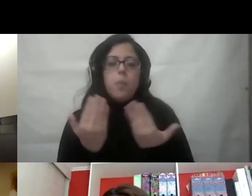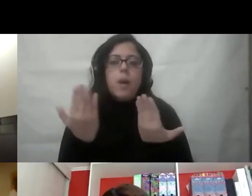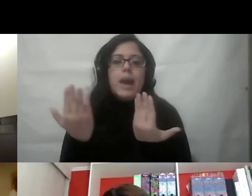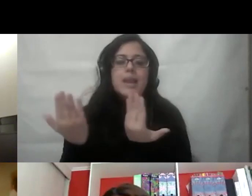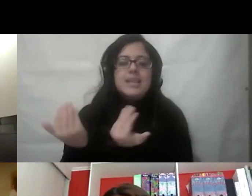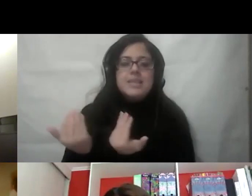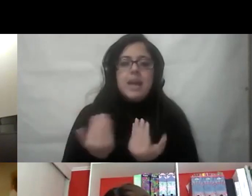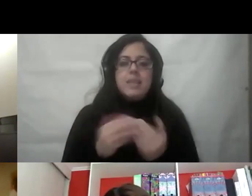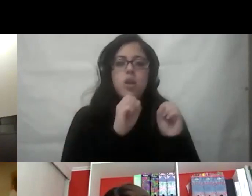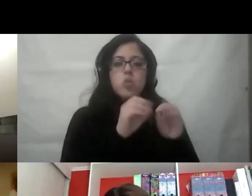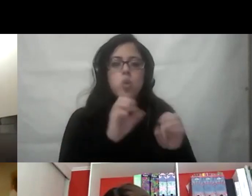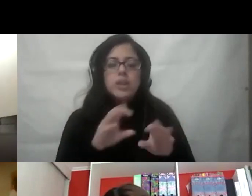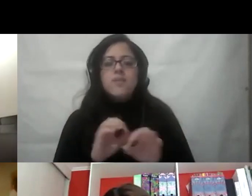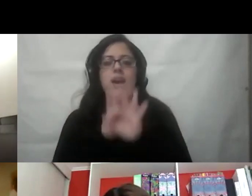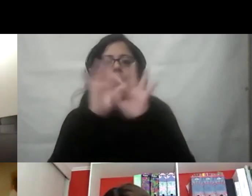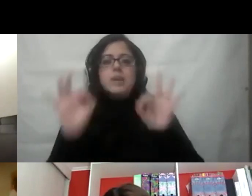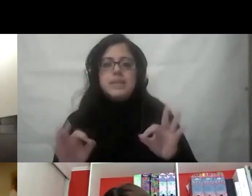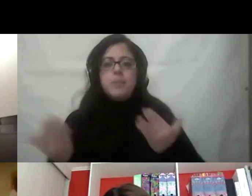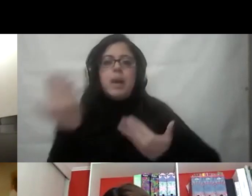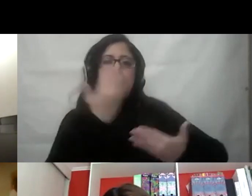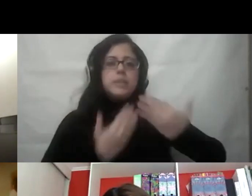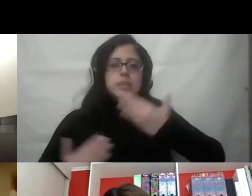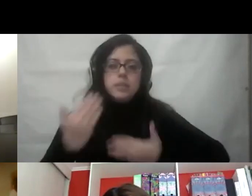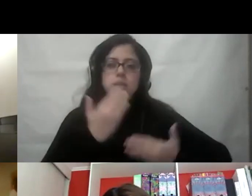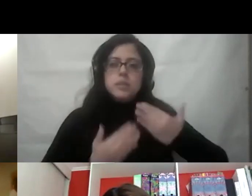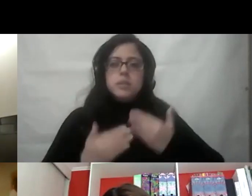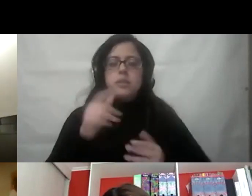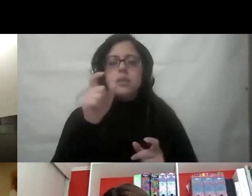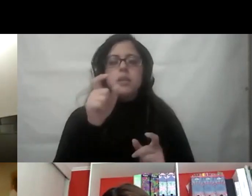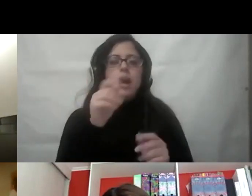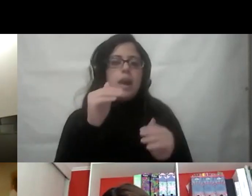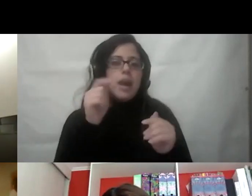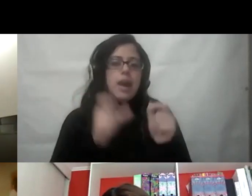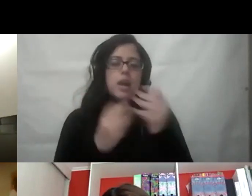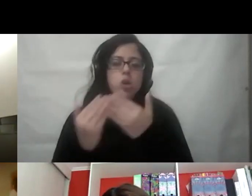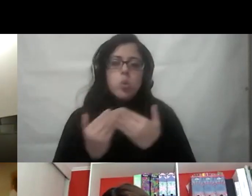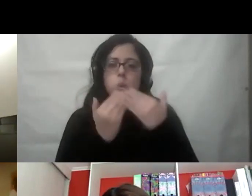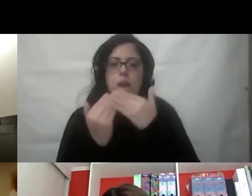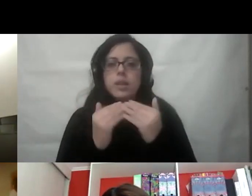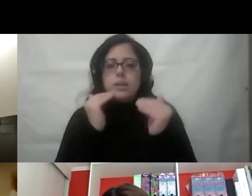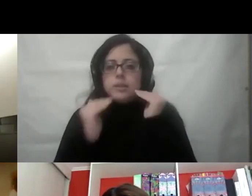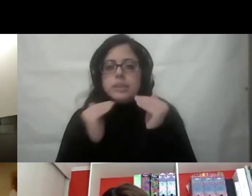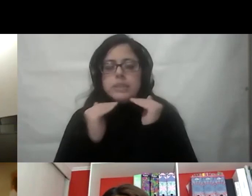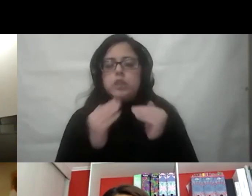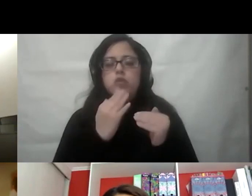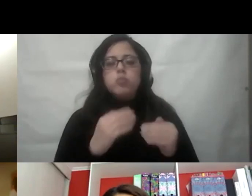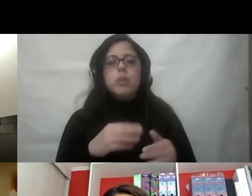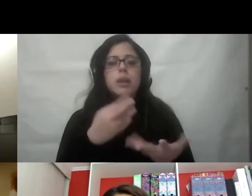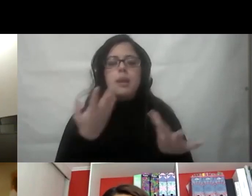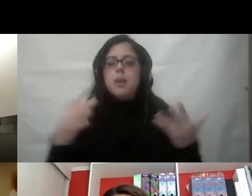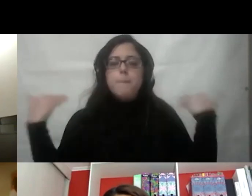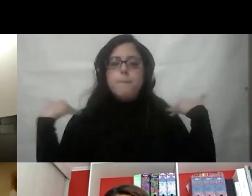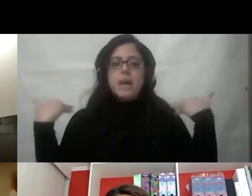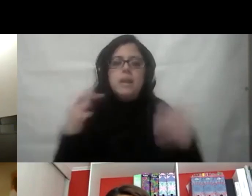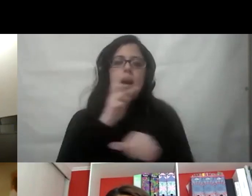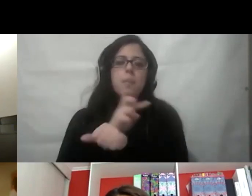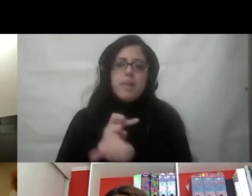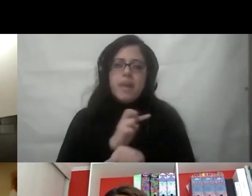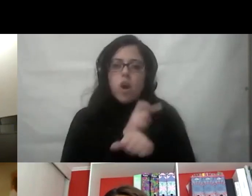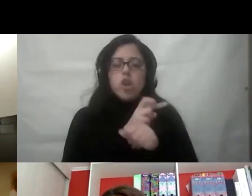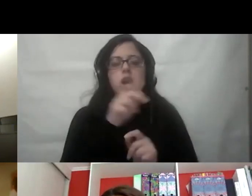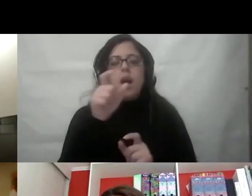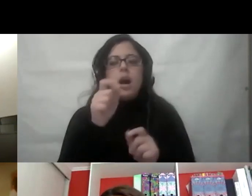especiales, autocuidado de educadores de párvulos y de estudiantes de educación media, así como prácticas pedagógicas para educación remota sin conectividad